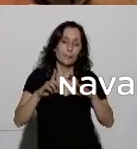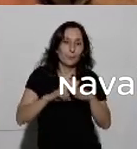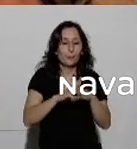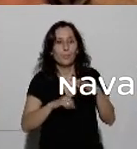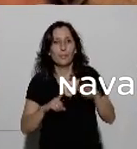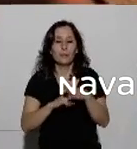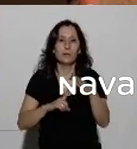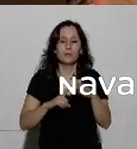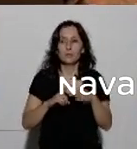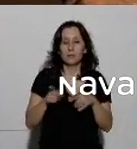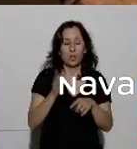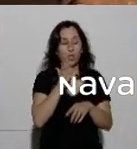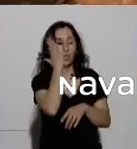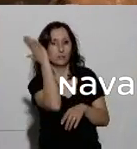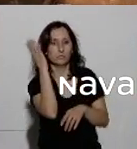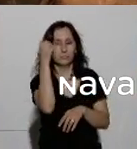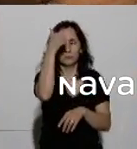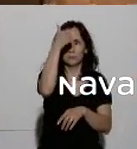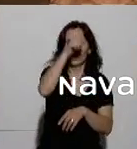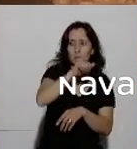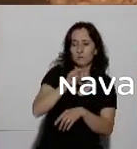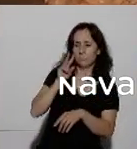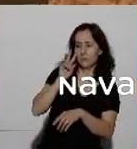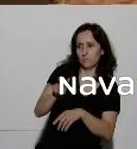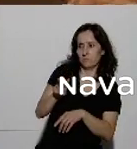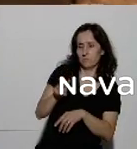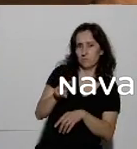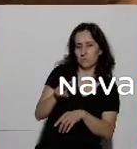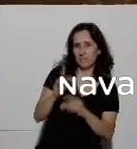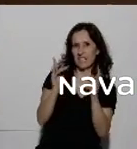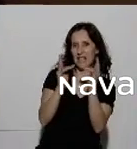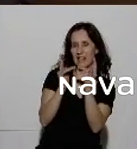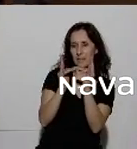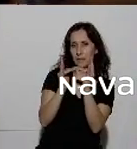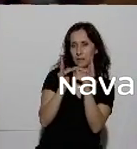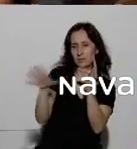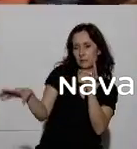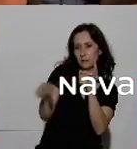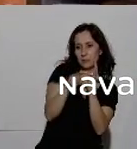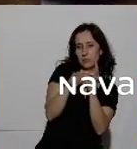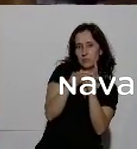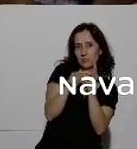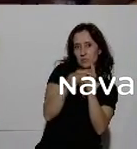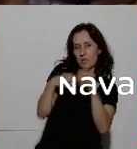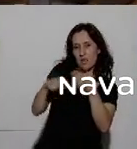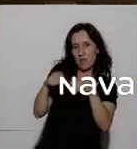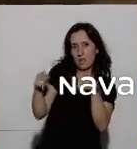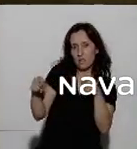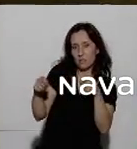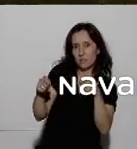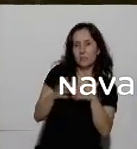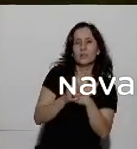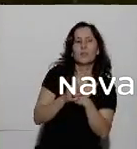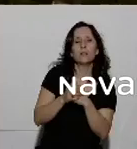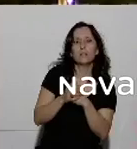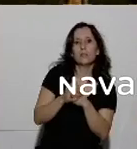se acabó dormida. Entonces el hombre la ató a la pata de la cama y se despertó 2 días después y contó que había estado volando por